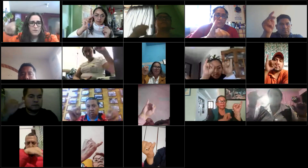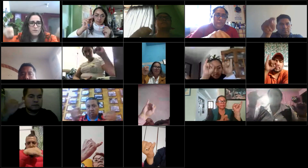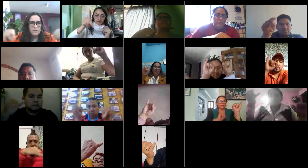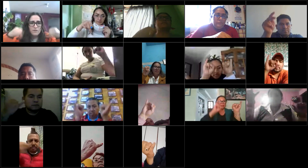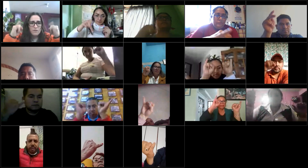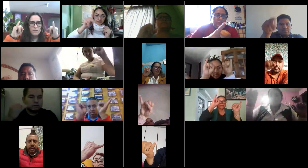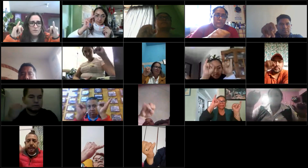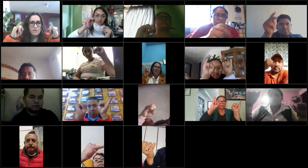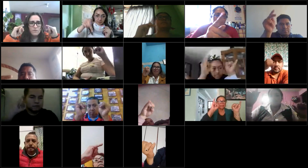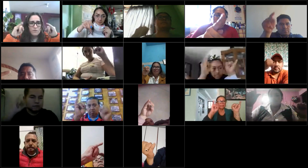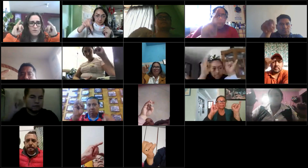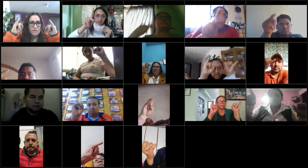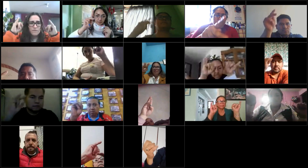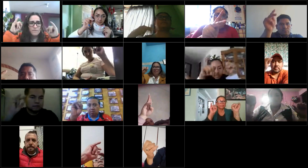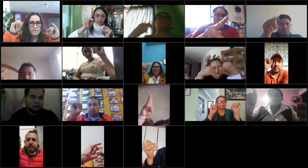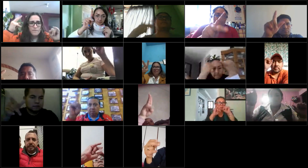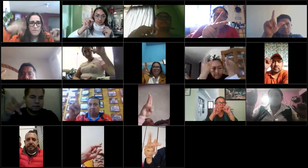K.